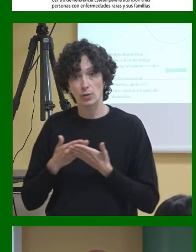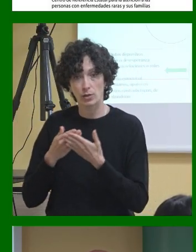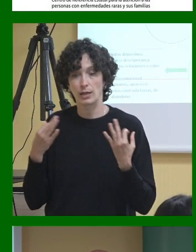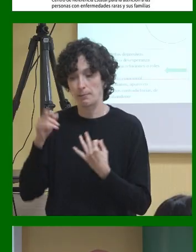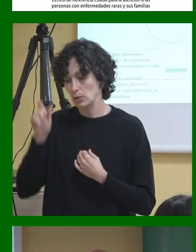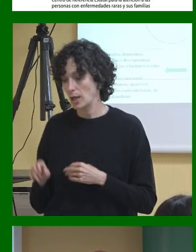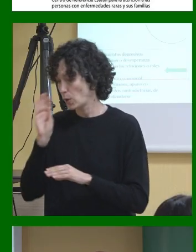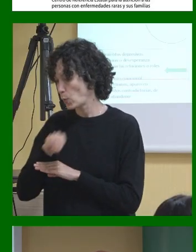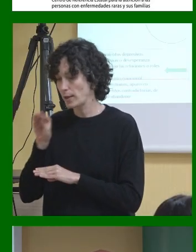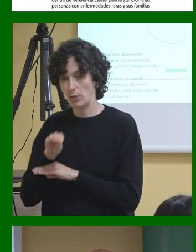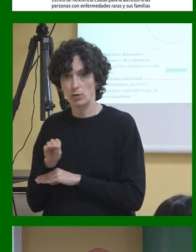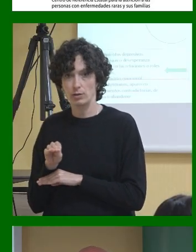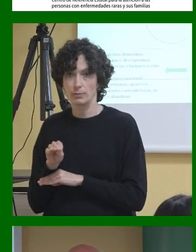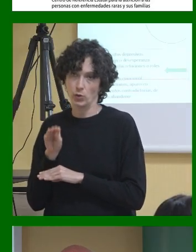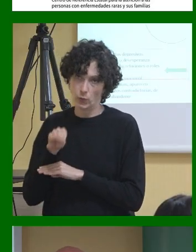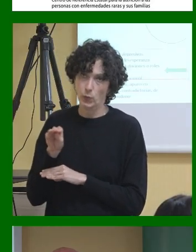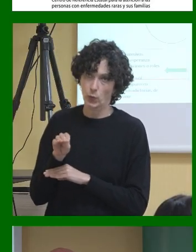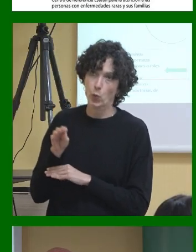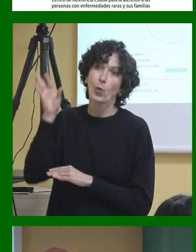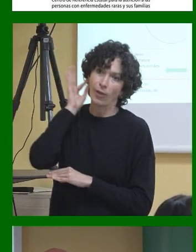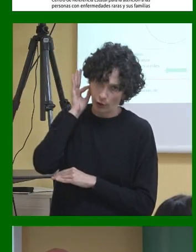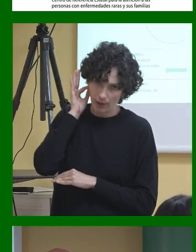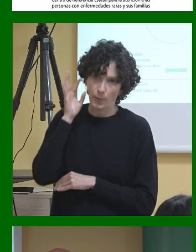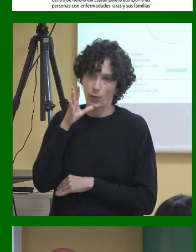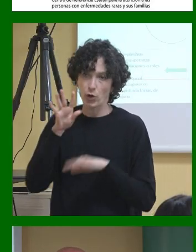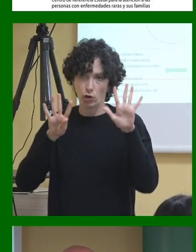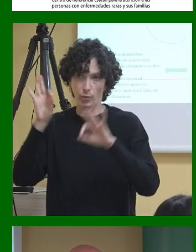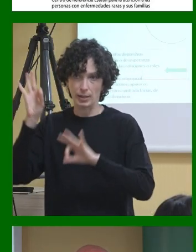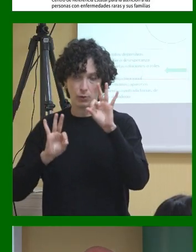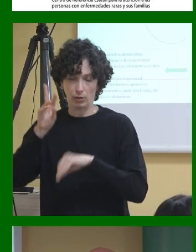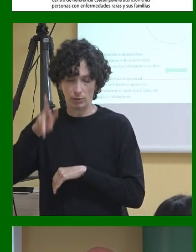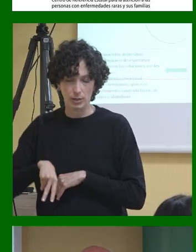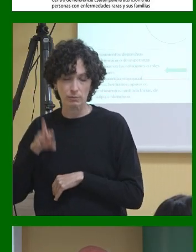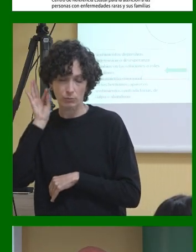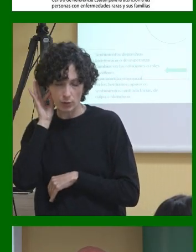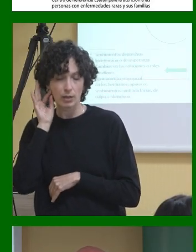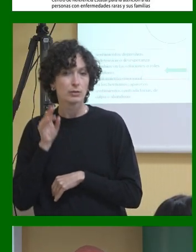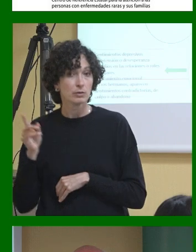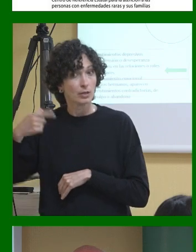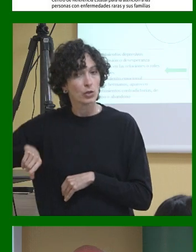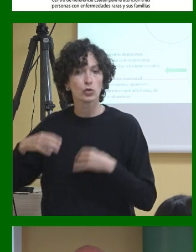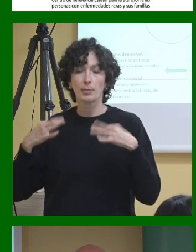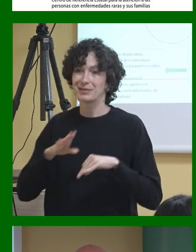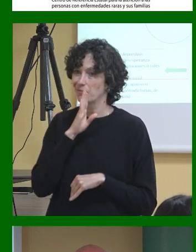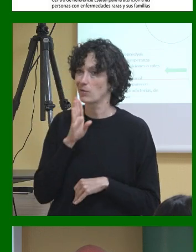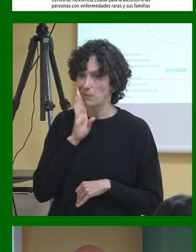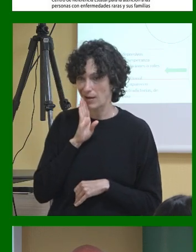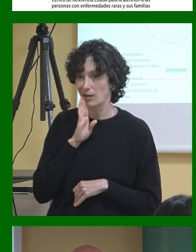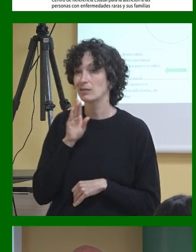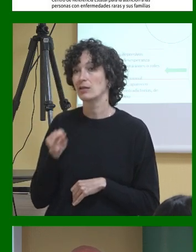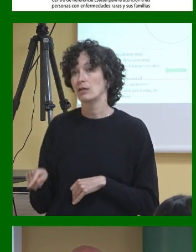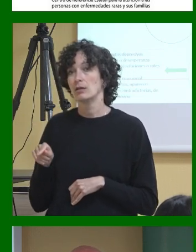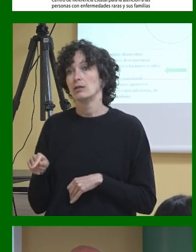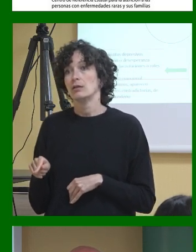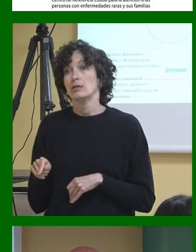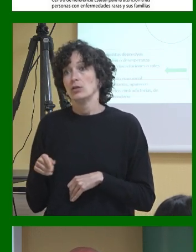no solamente se le cuidadora, vamos a decir cuidadora porque son el 90%, las cuidadoras, que son las madres que suelen asumir y